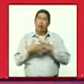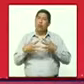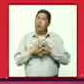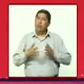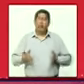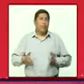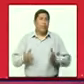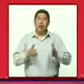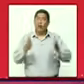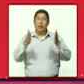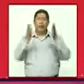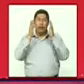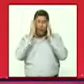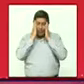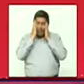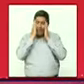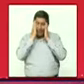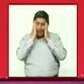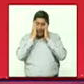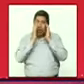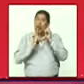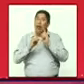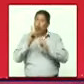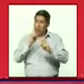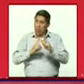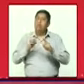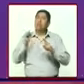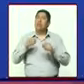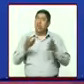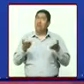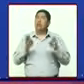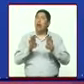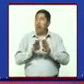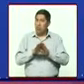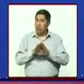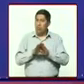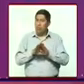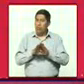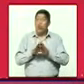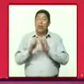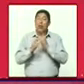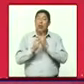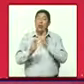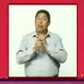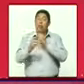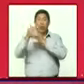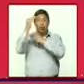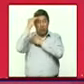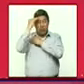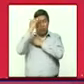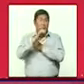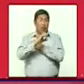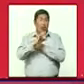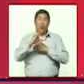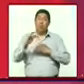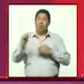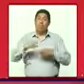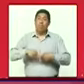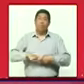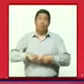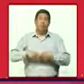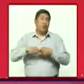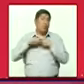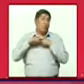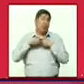las carreteras. Algunas vías del eje troncal sí han estado cerradas y las terminales de Santa Cruz y Cochabamba suspendieron